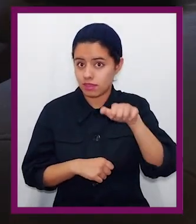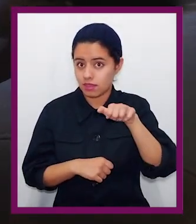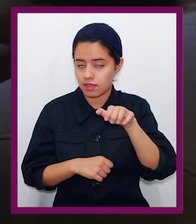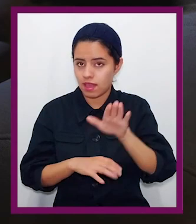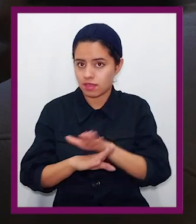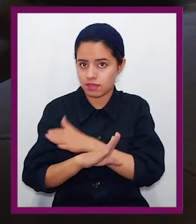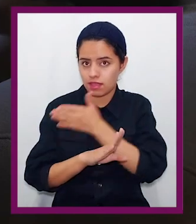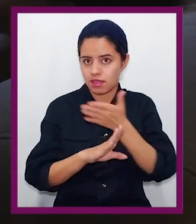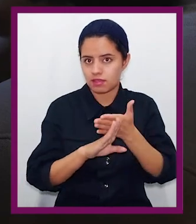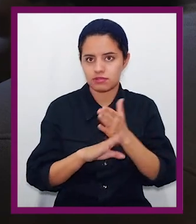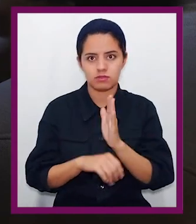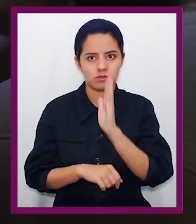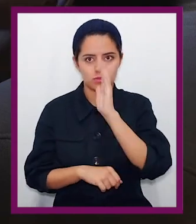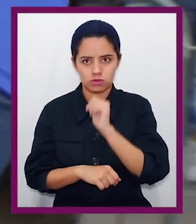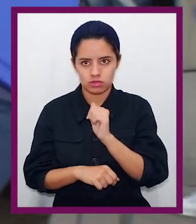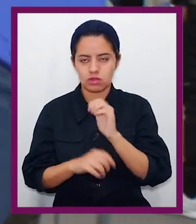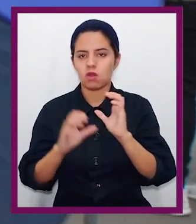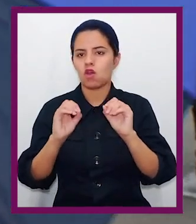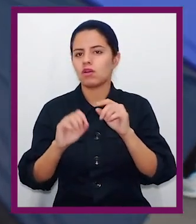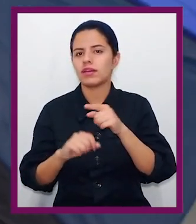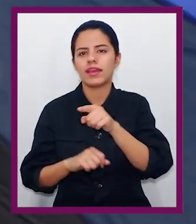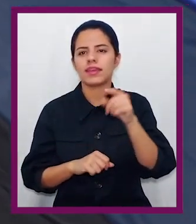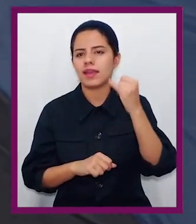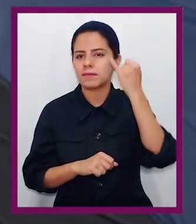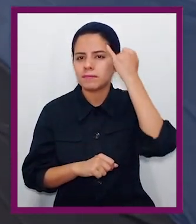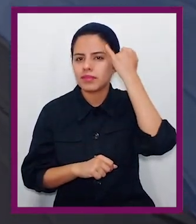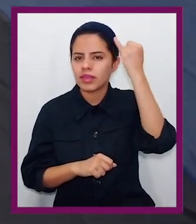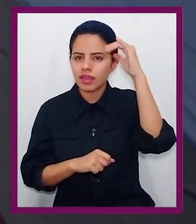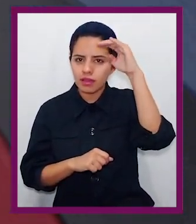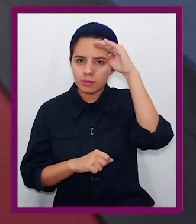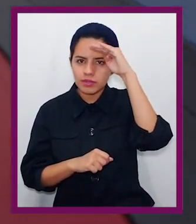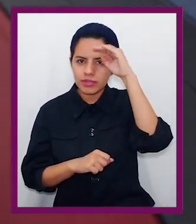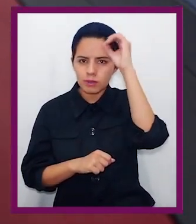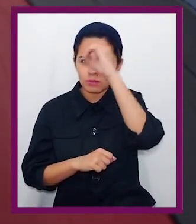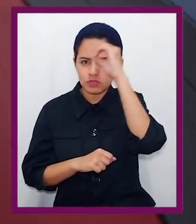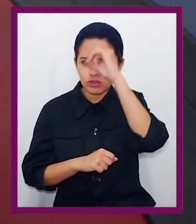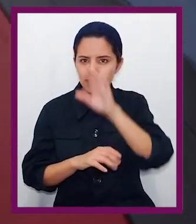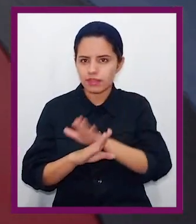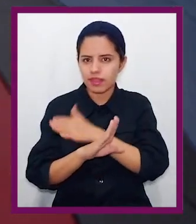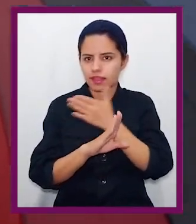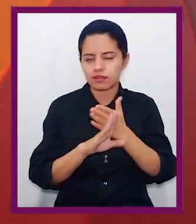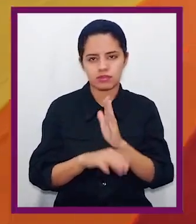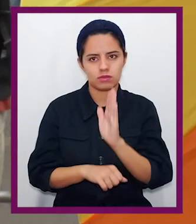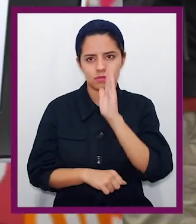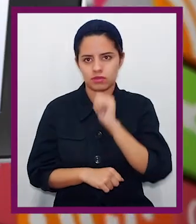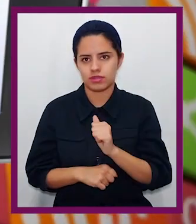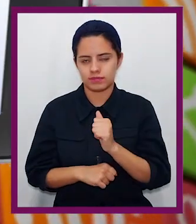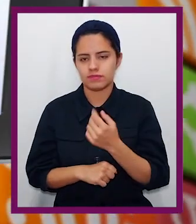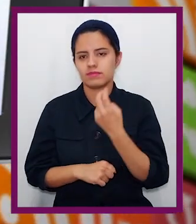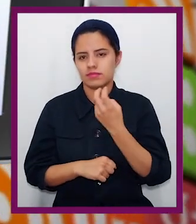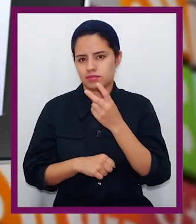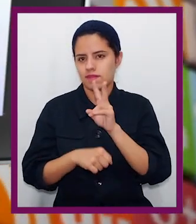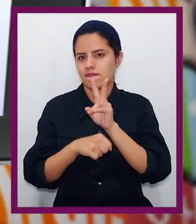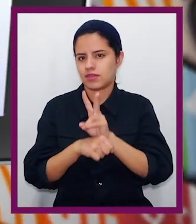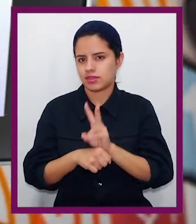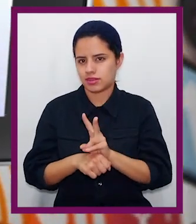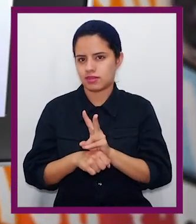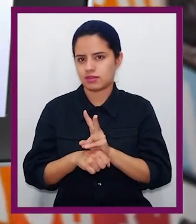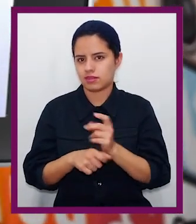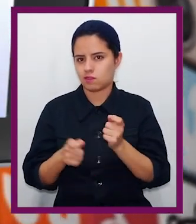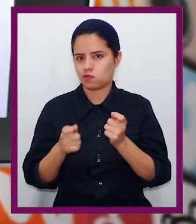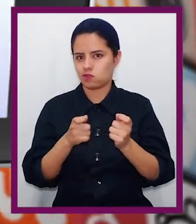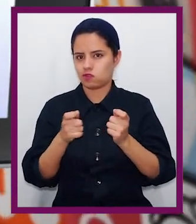no agreda a diferentes ideologías o a diferentes creencias. Esa era la idea de la autorregulación. Cada vez es